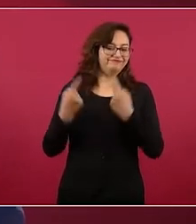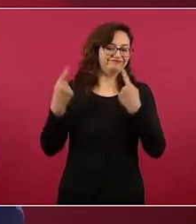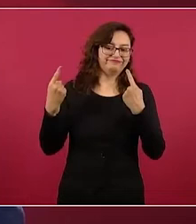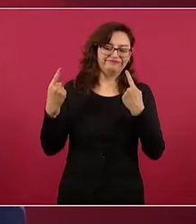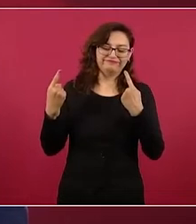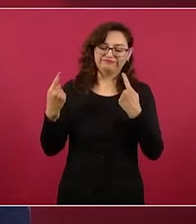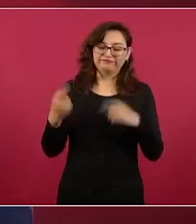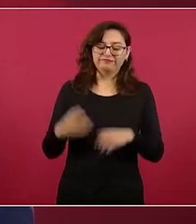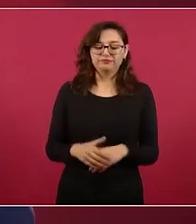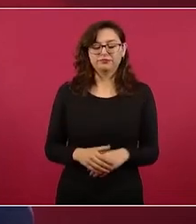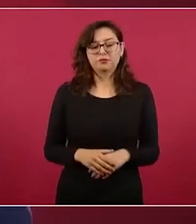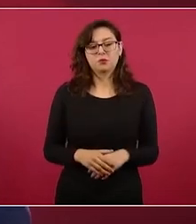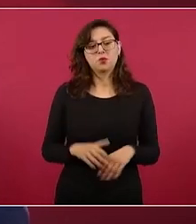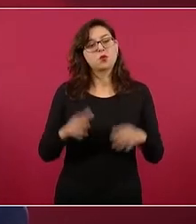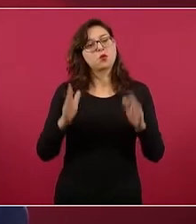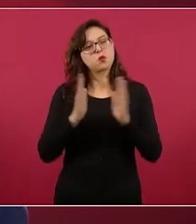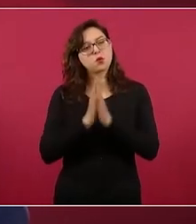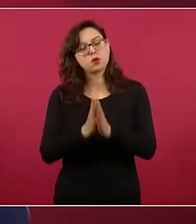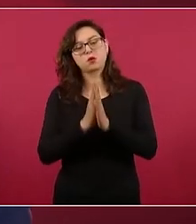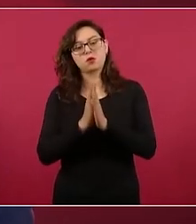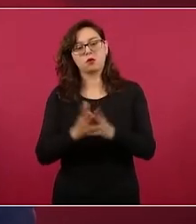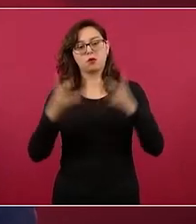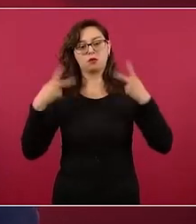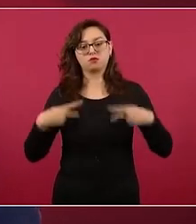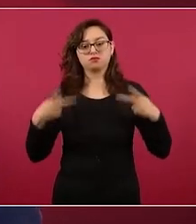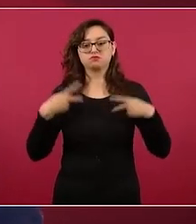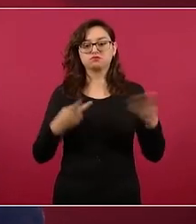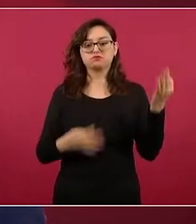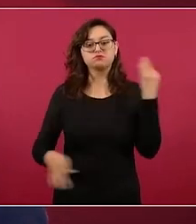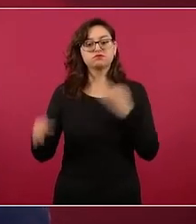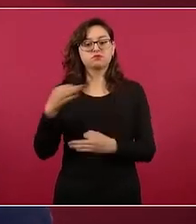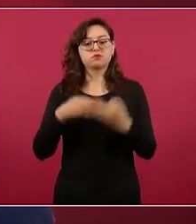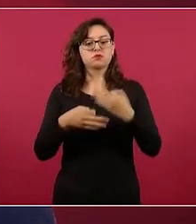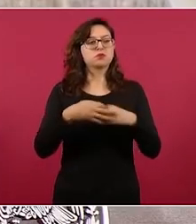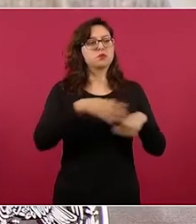Entonces, pedirles a todos que tengan confianza,